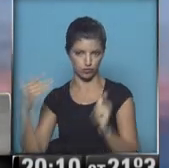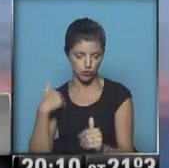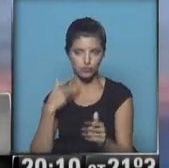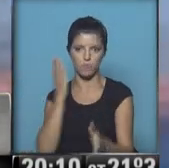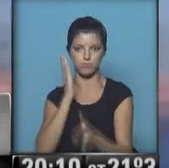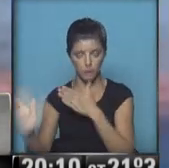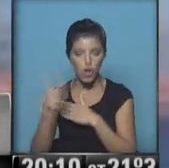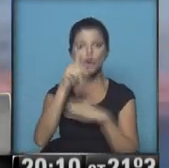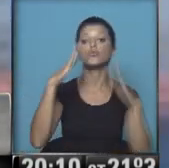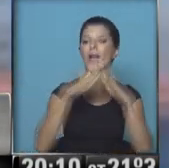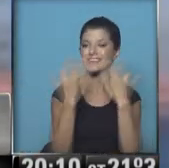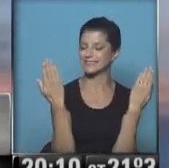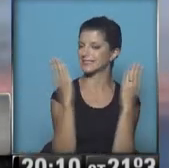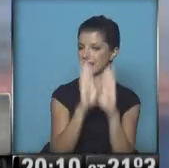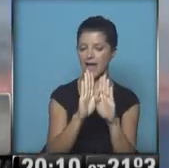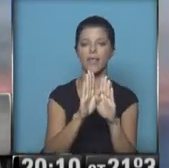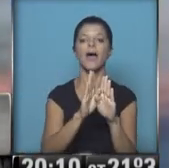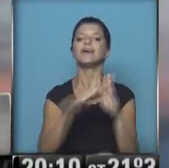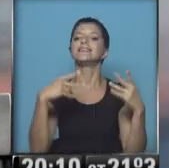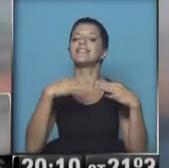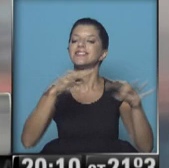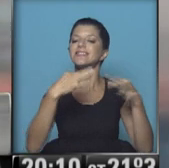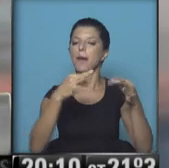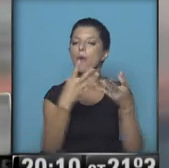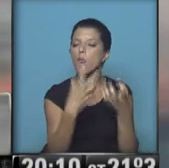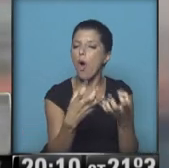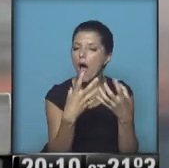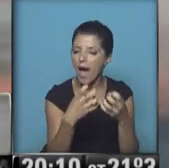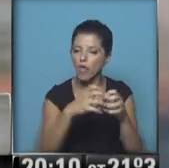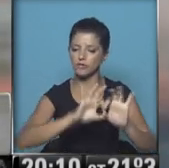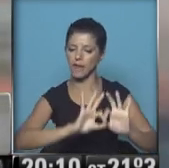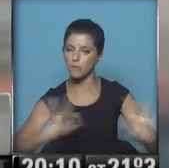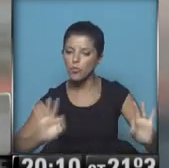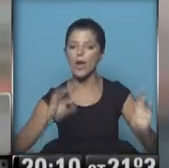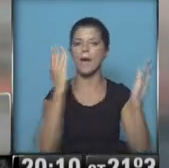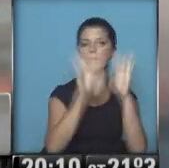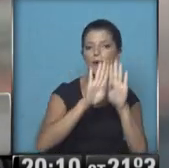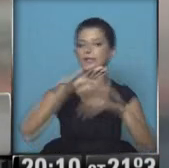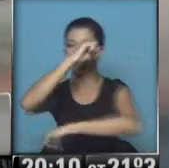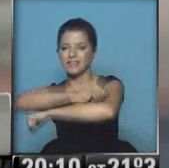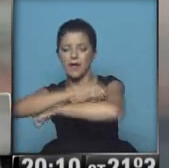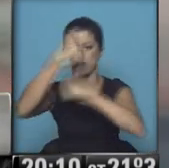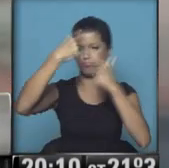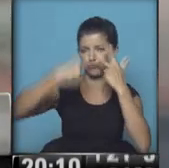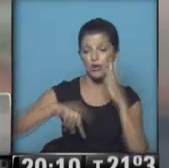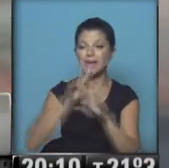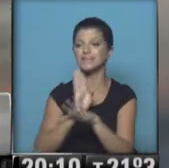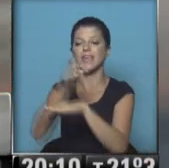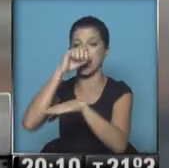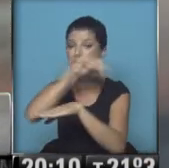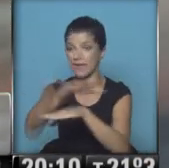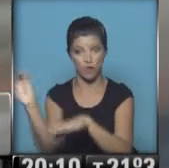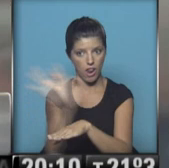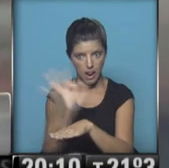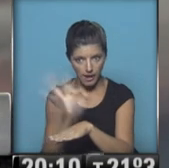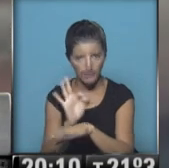su vivienda sellada, coloque trapos mojados en todas las rendijas, puertas y ventanas y evite salir a los patios. Y